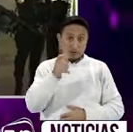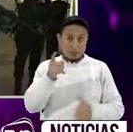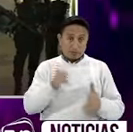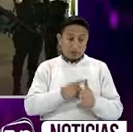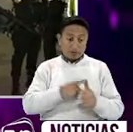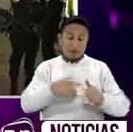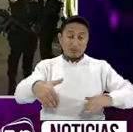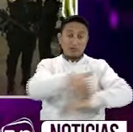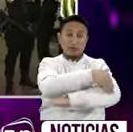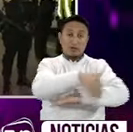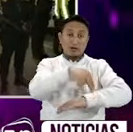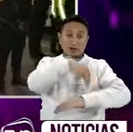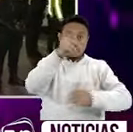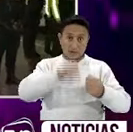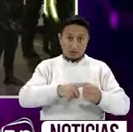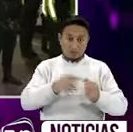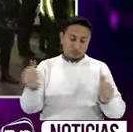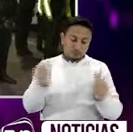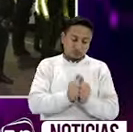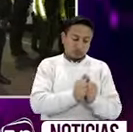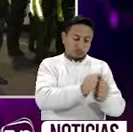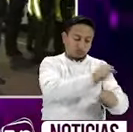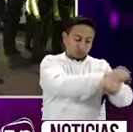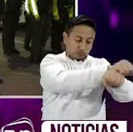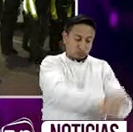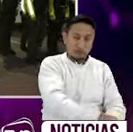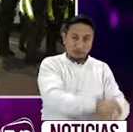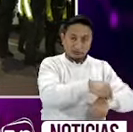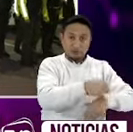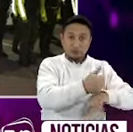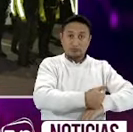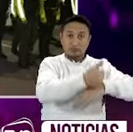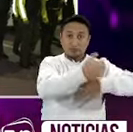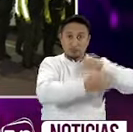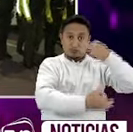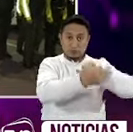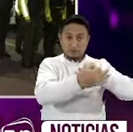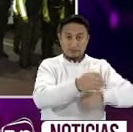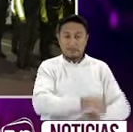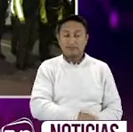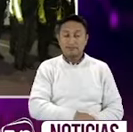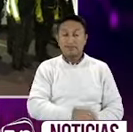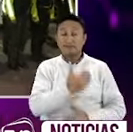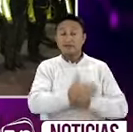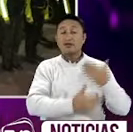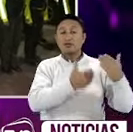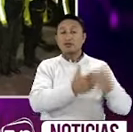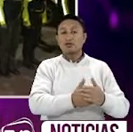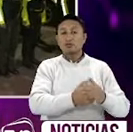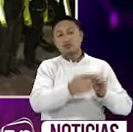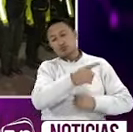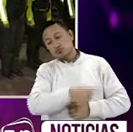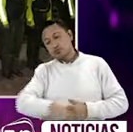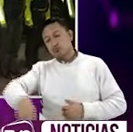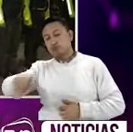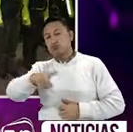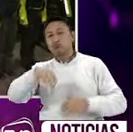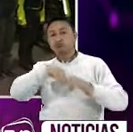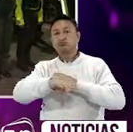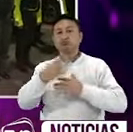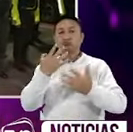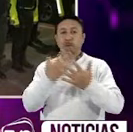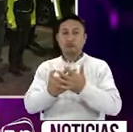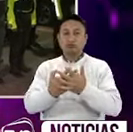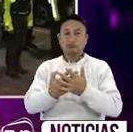Avenida Patria, esto es en el norte de Quito, para ser puesto a órdenes de las autoridades competentes y después será trasladado a una